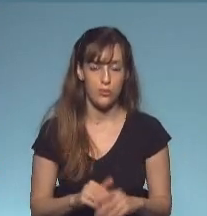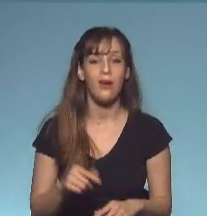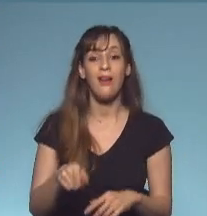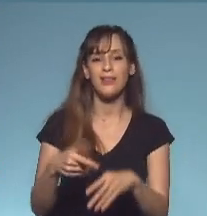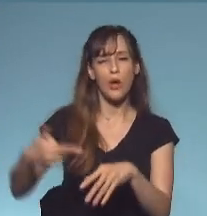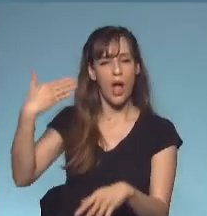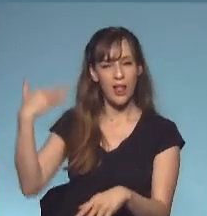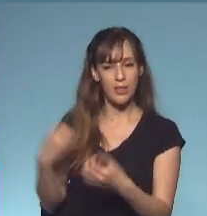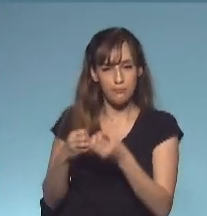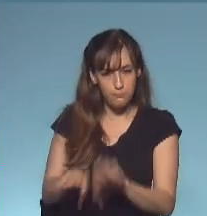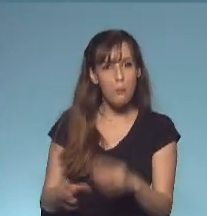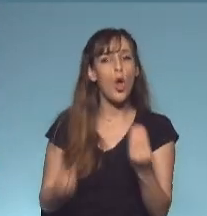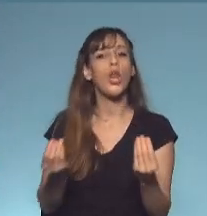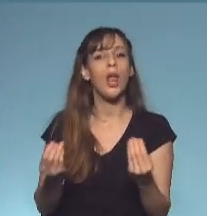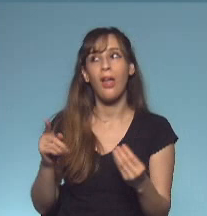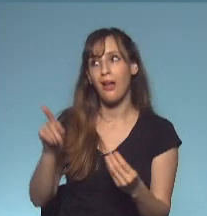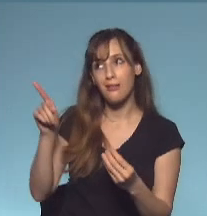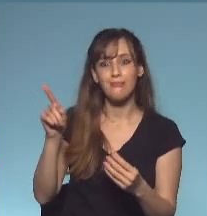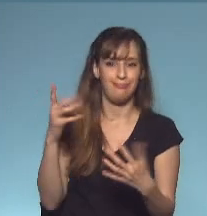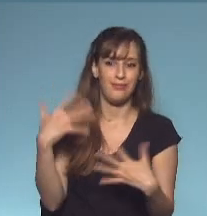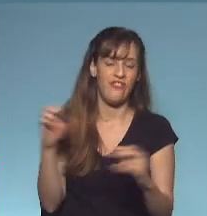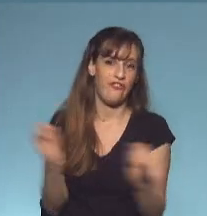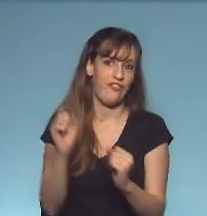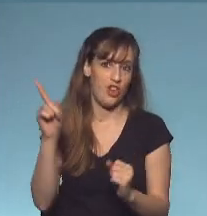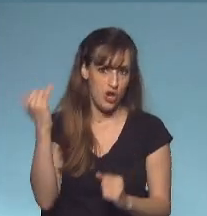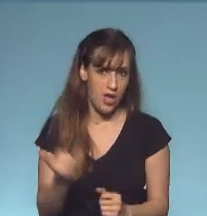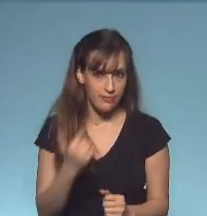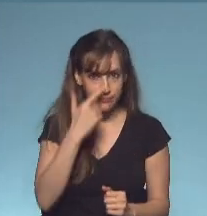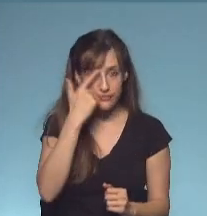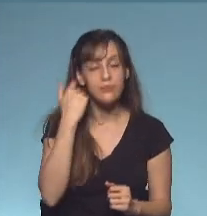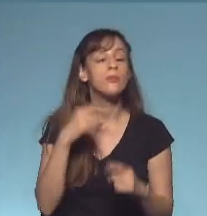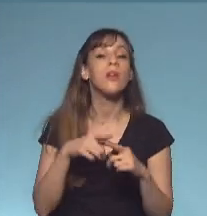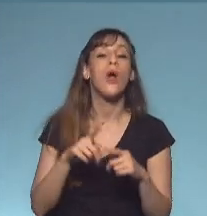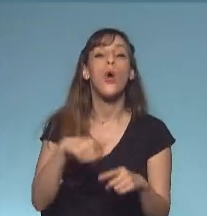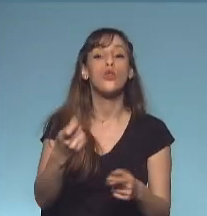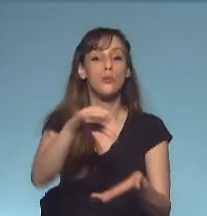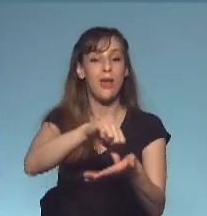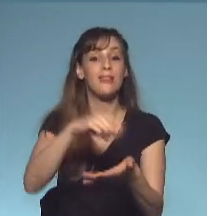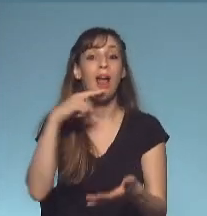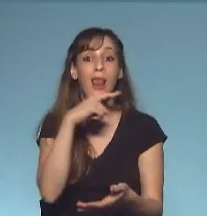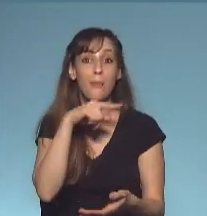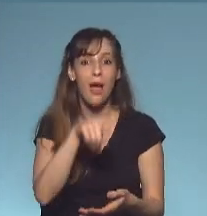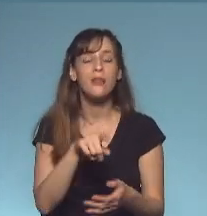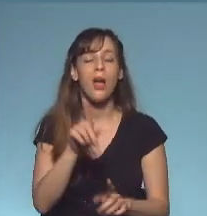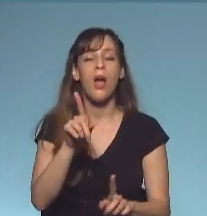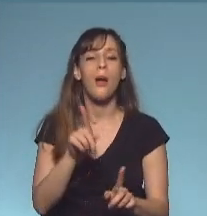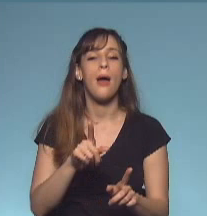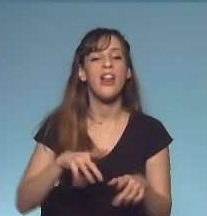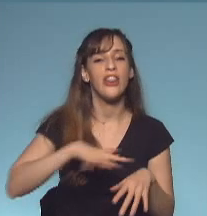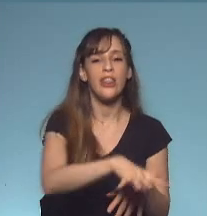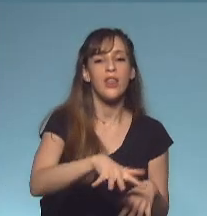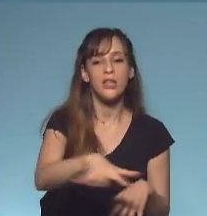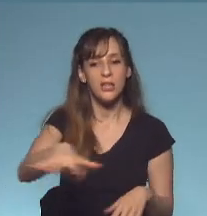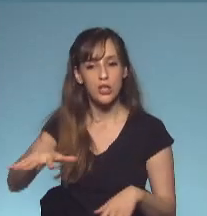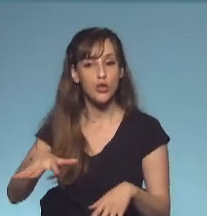frío en el hemisferio norte viene de antes. En Alemania, en algunos distritos, porque ahí hay país muy federal, no se